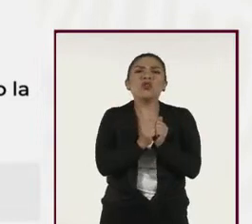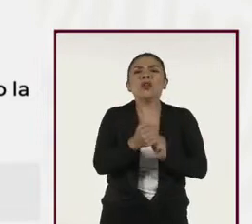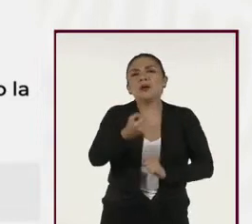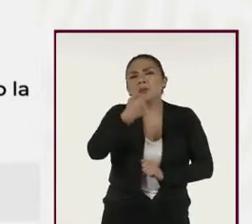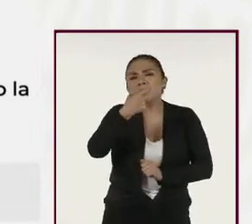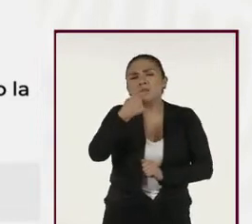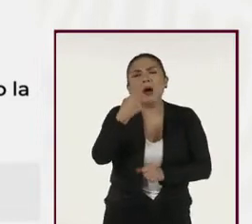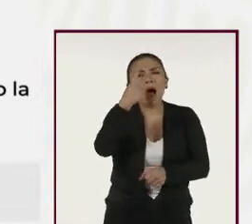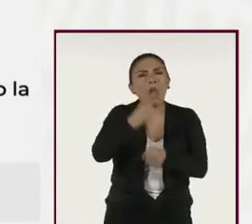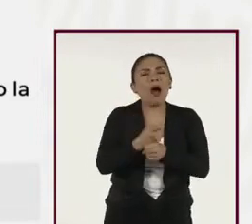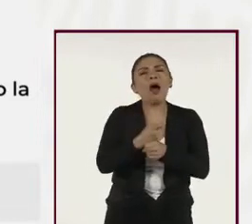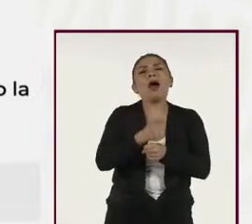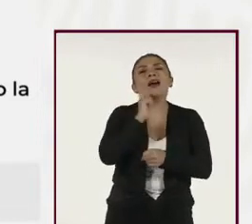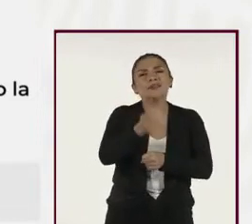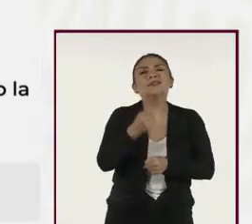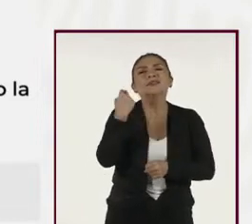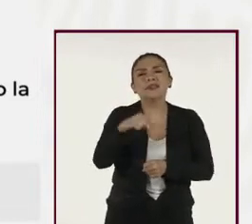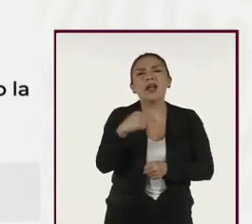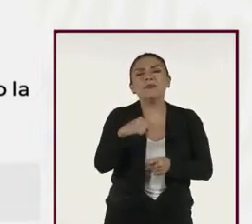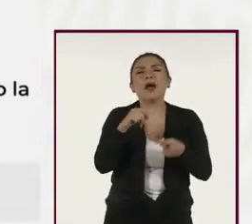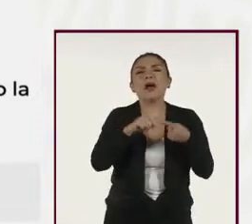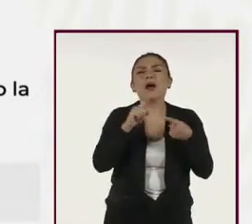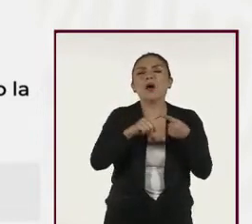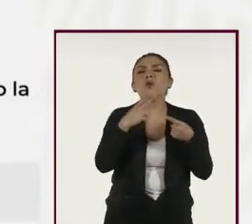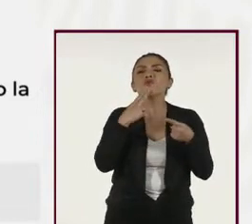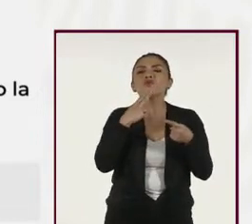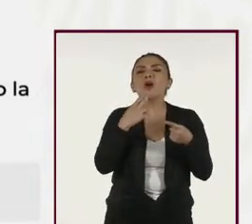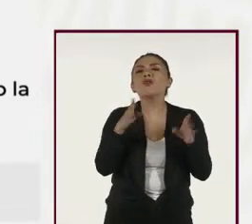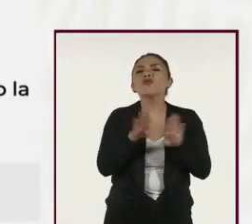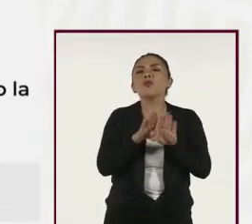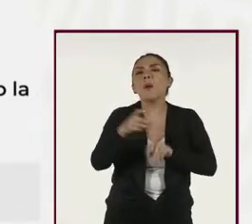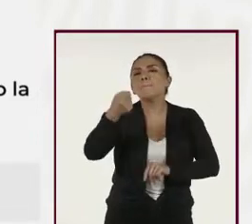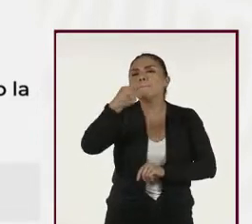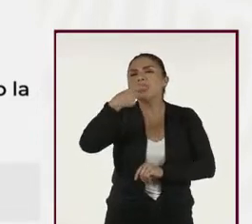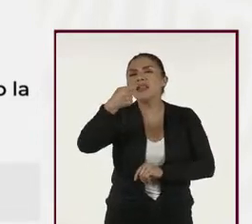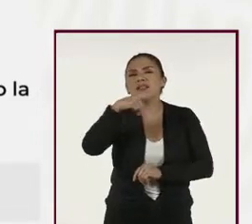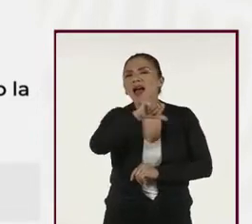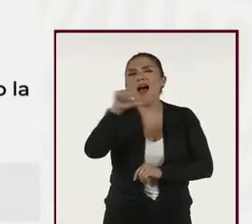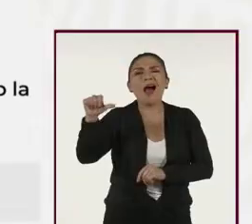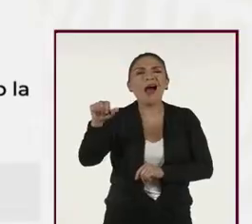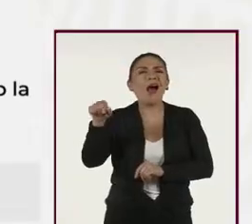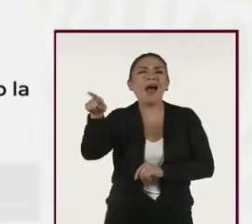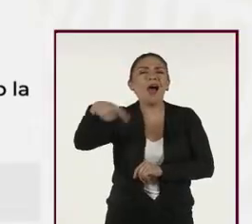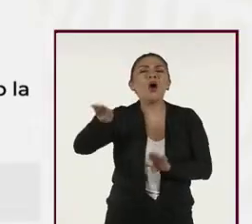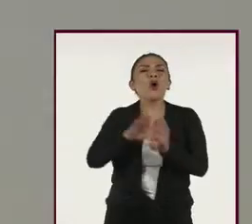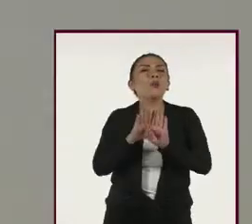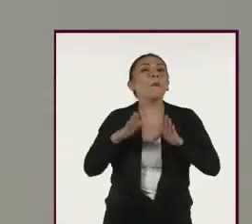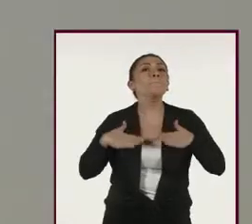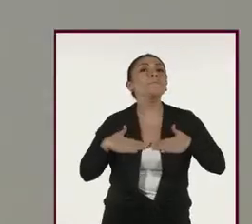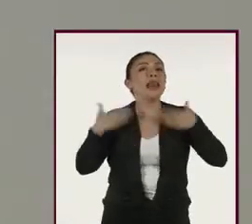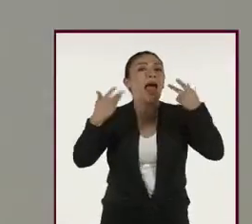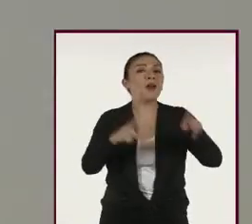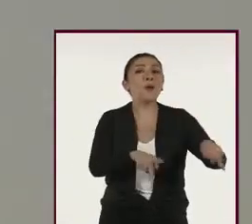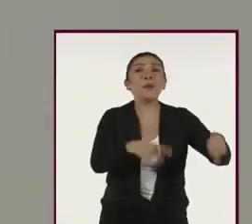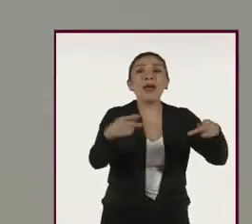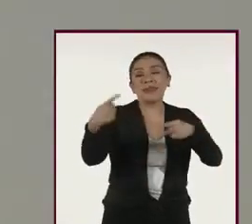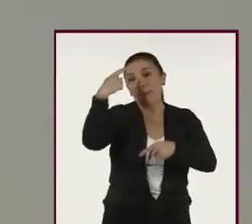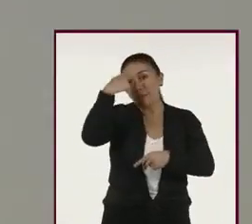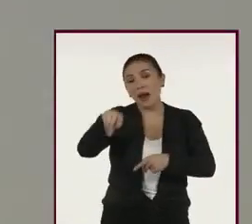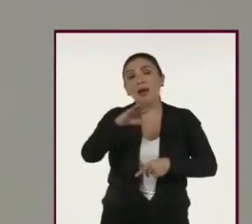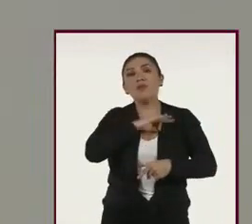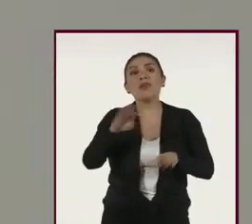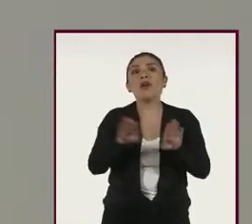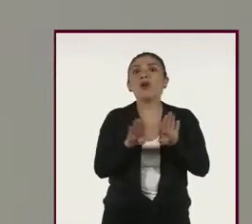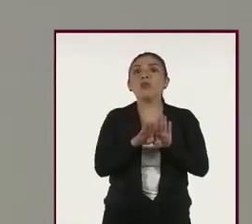anorexigénicas. Particularmente lo que se llega a utilizar aquí son algunos de estos medicamentos o sustancias milagro que les comentaba que llegaba a